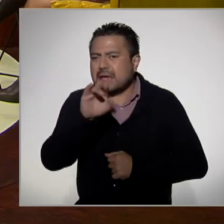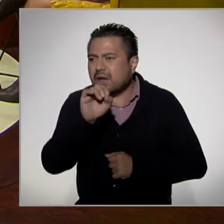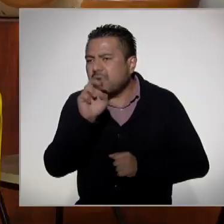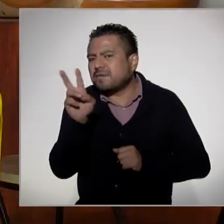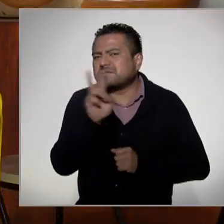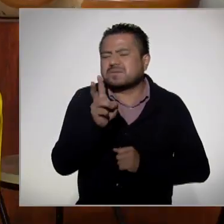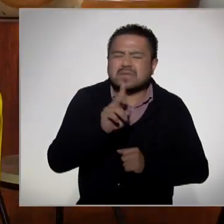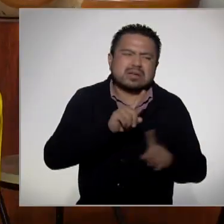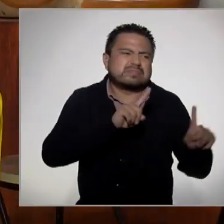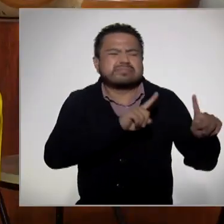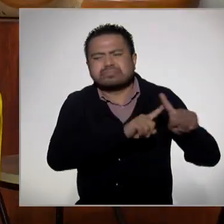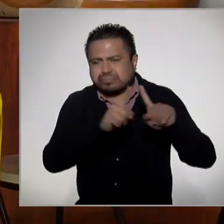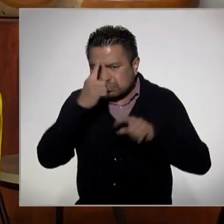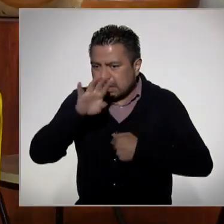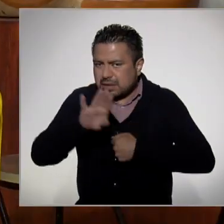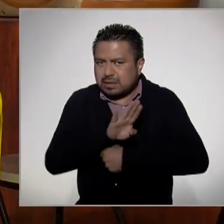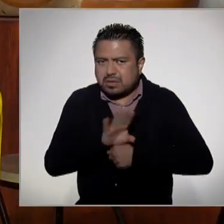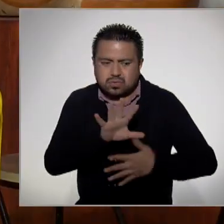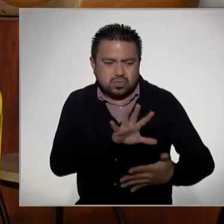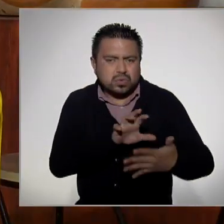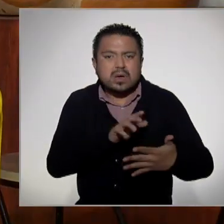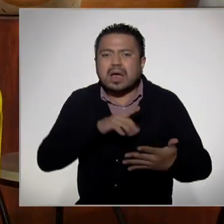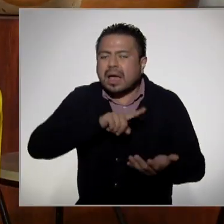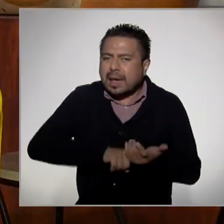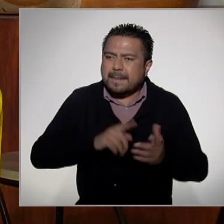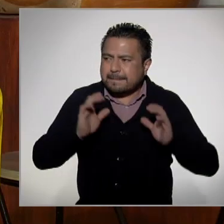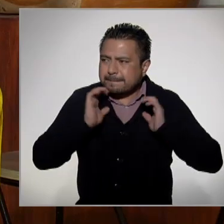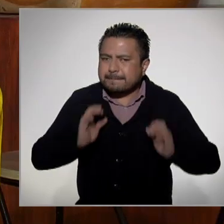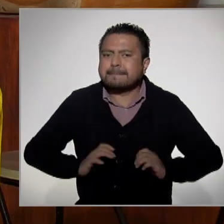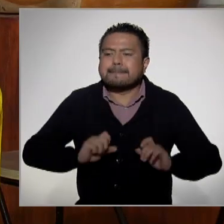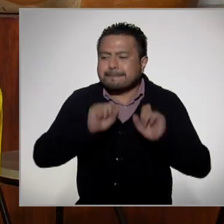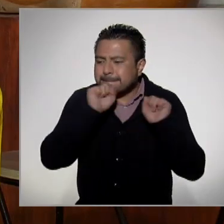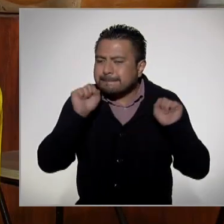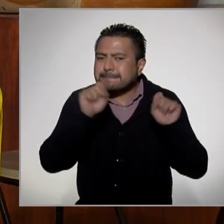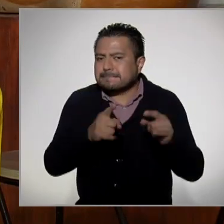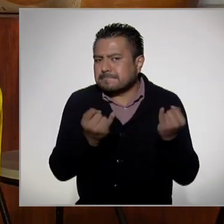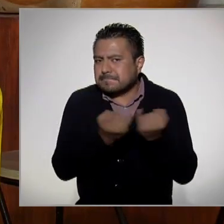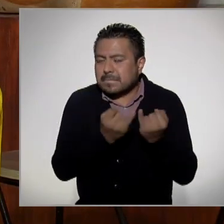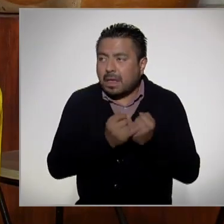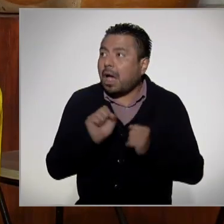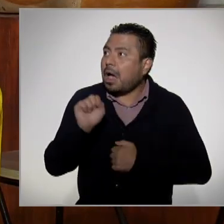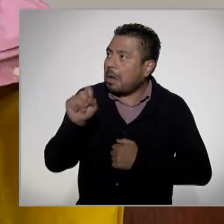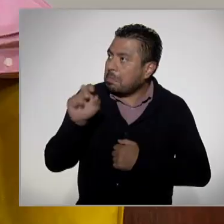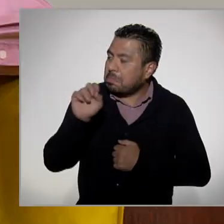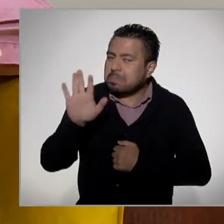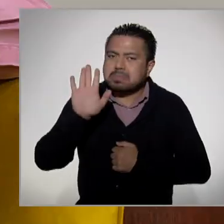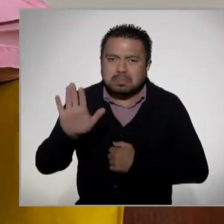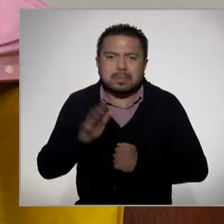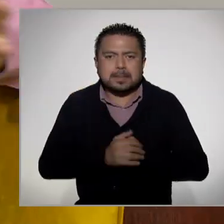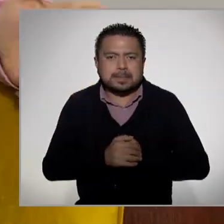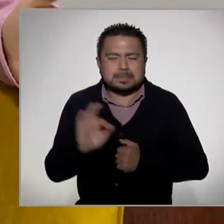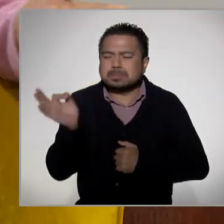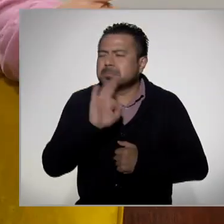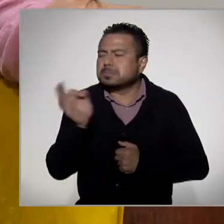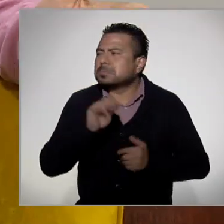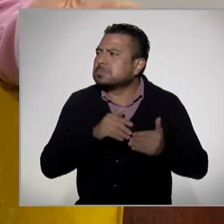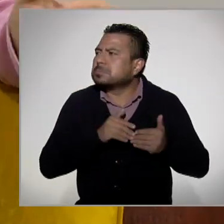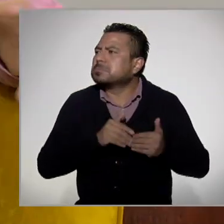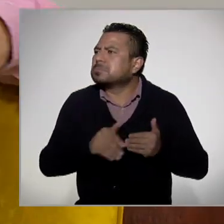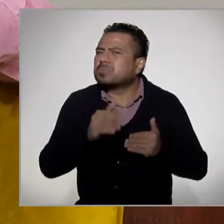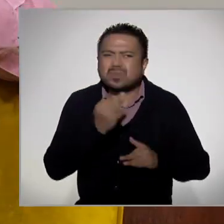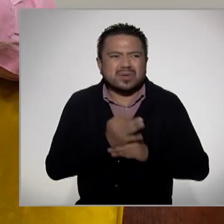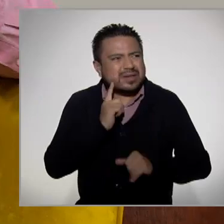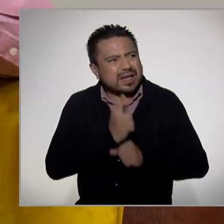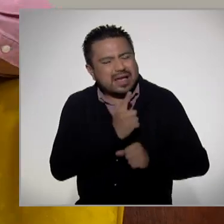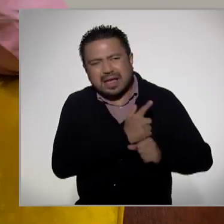o minerales para favorecer su absorción y prevenir la deficiencia de los mismos ok perfecto pero por ejemplo si en las etapas claves que acabamos de